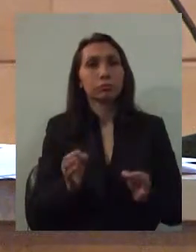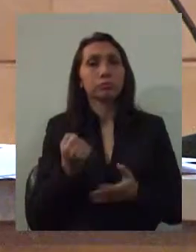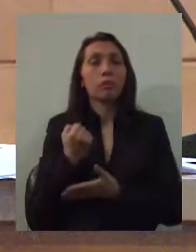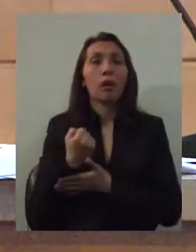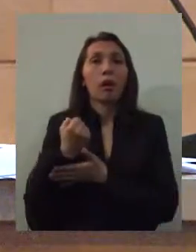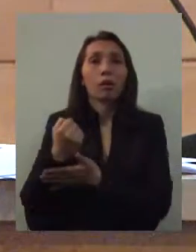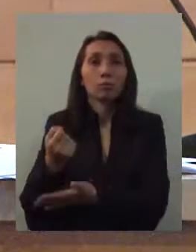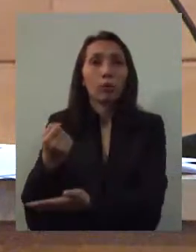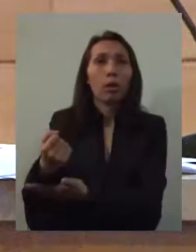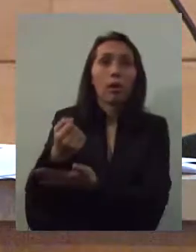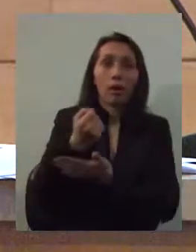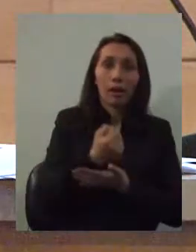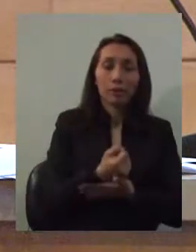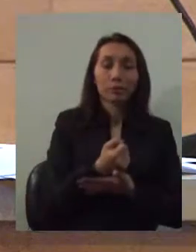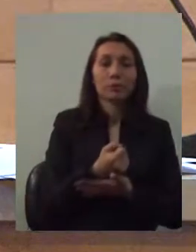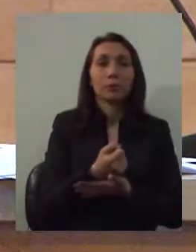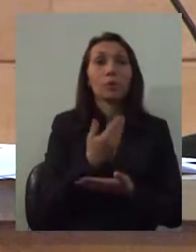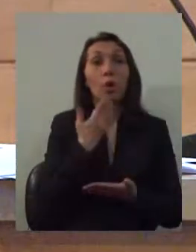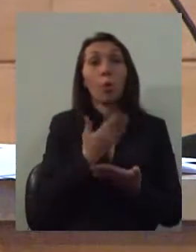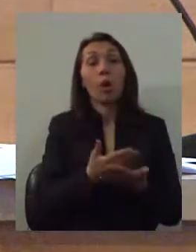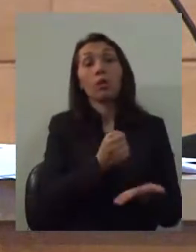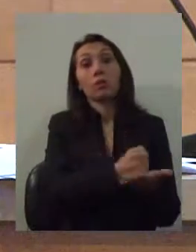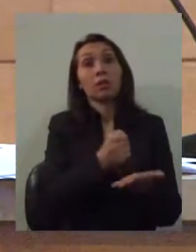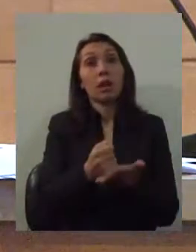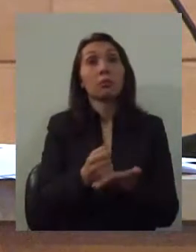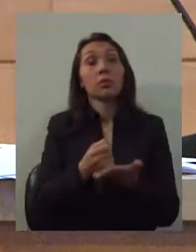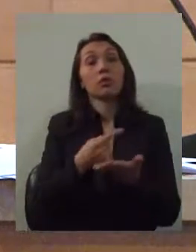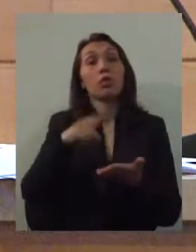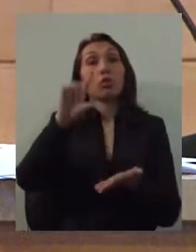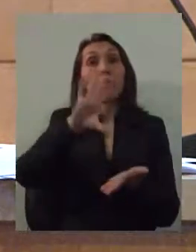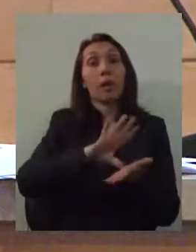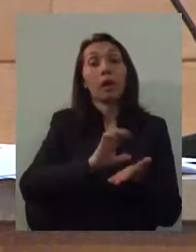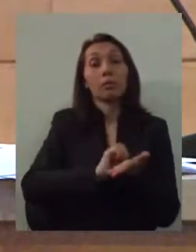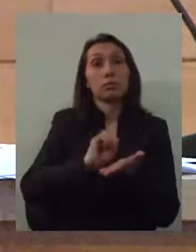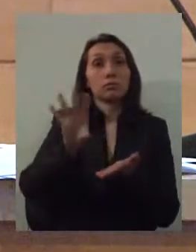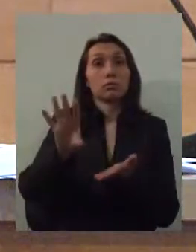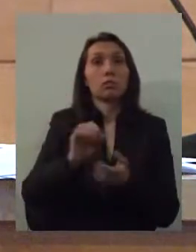colaboración. Cuando tramito extradición,